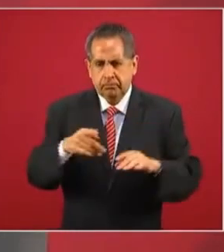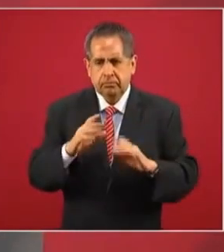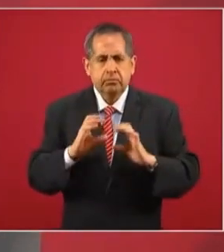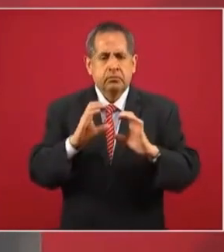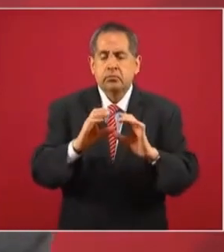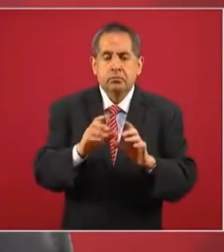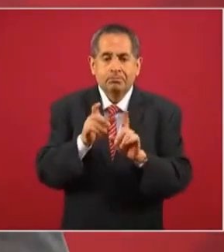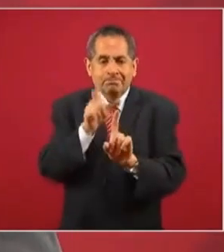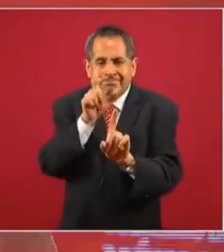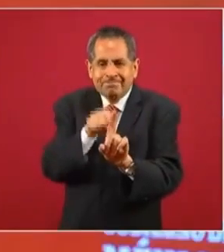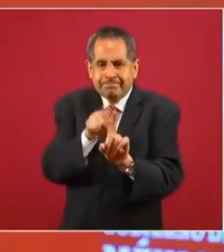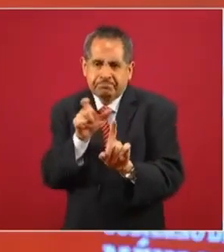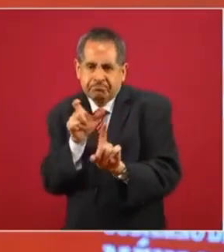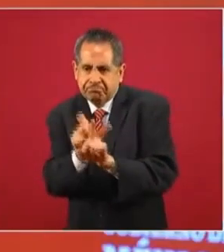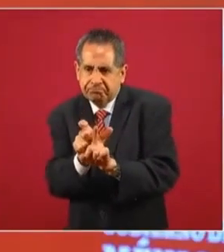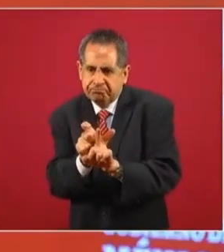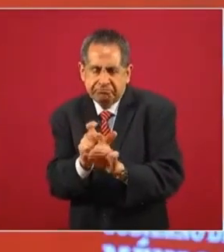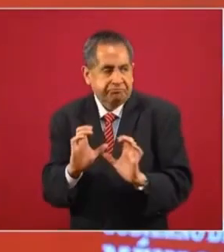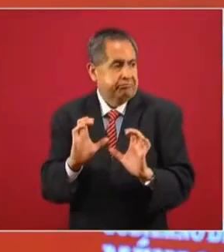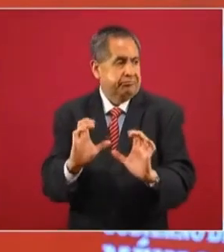cuidarlo físicamente.